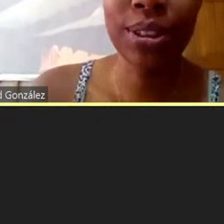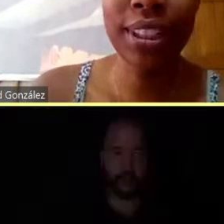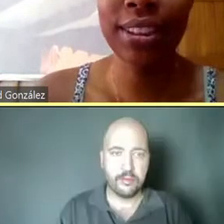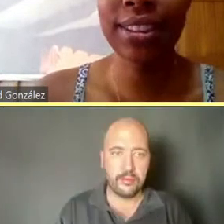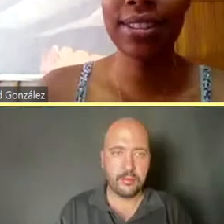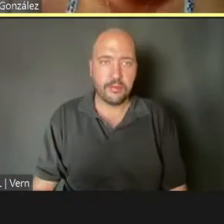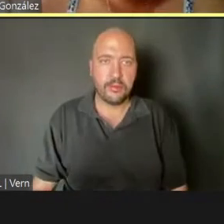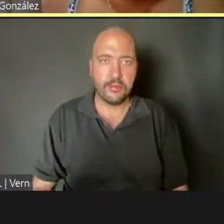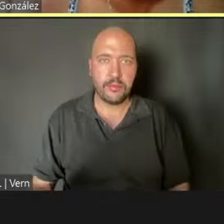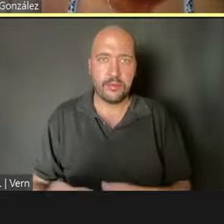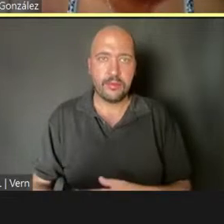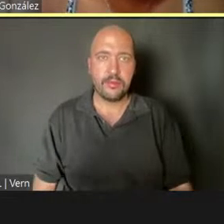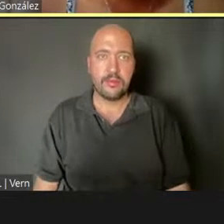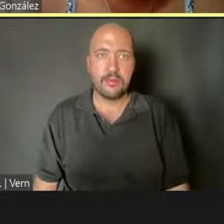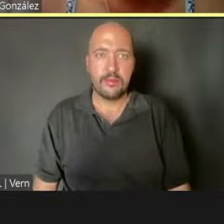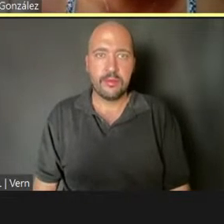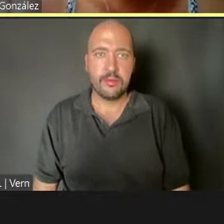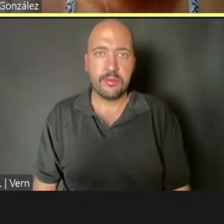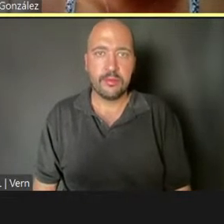Hola a todos.